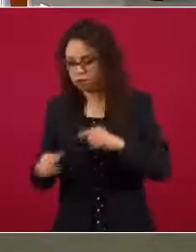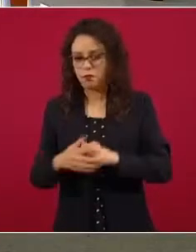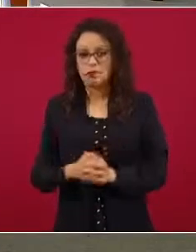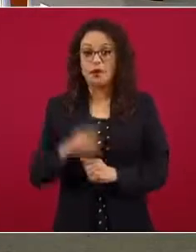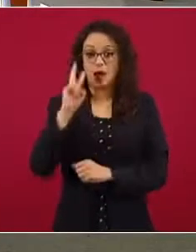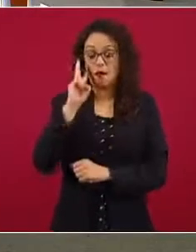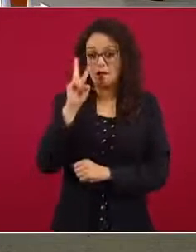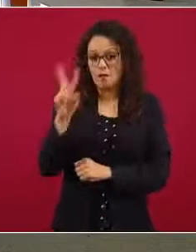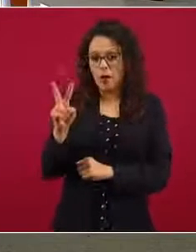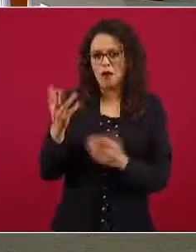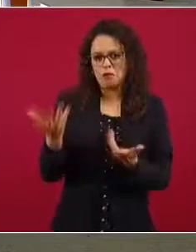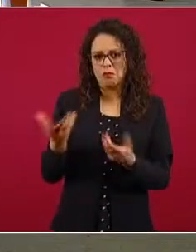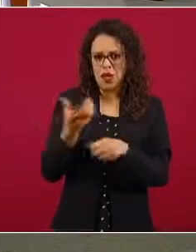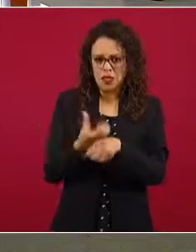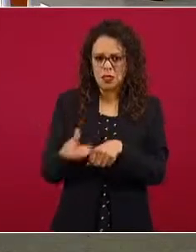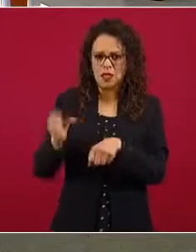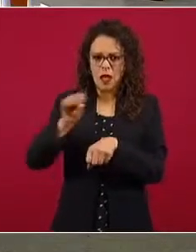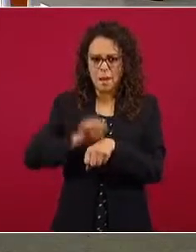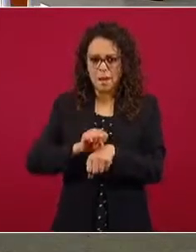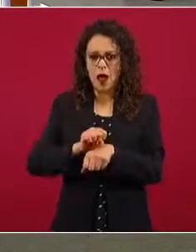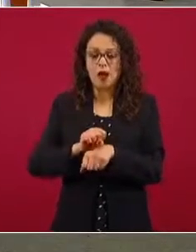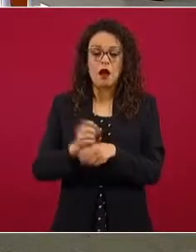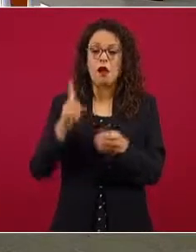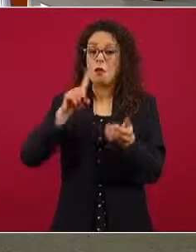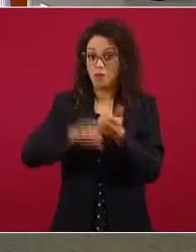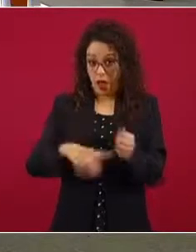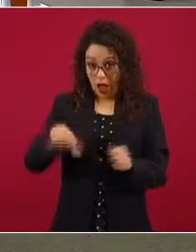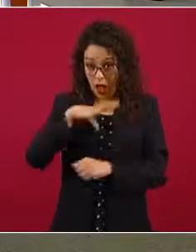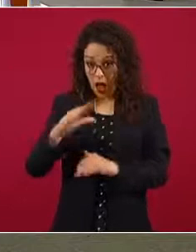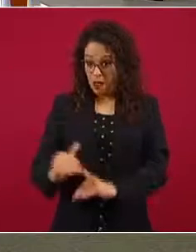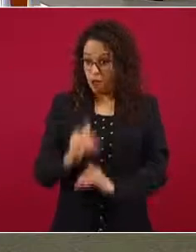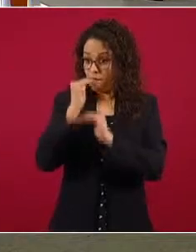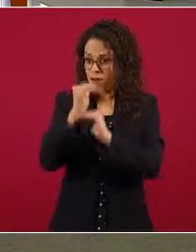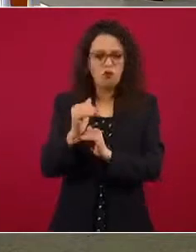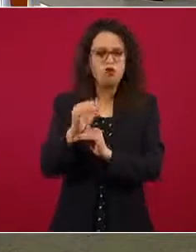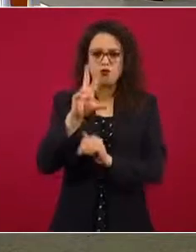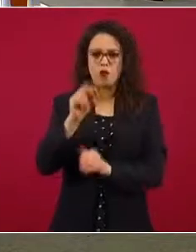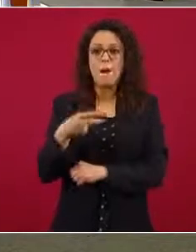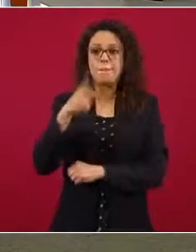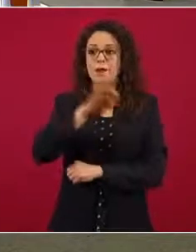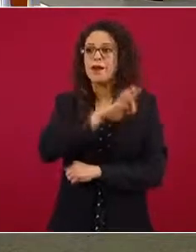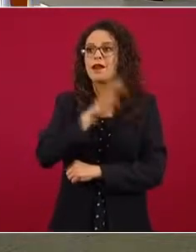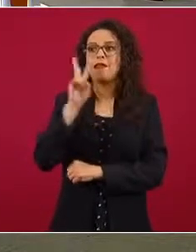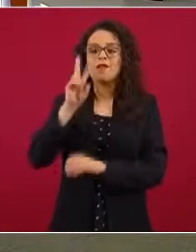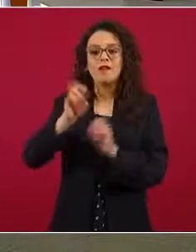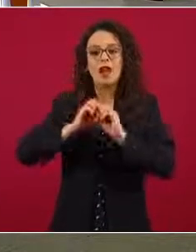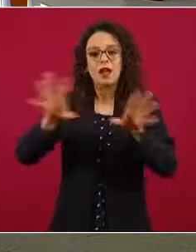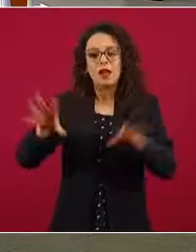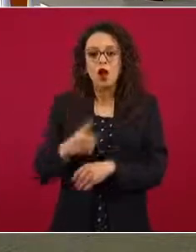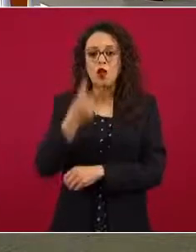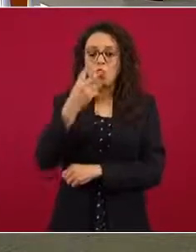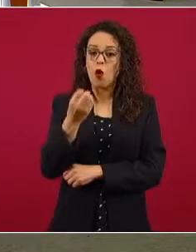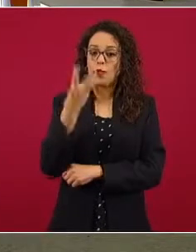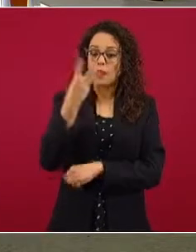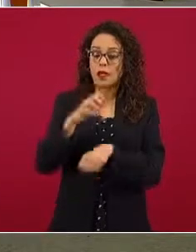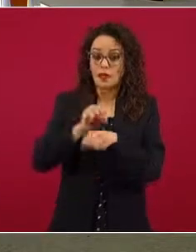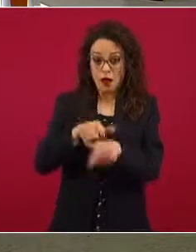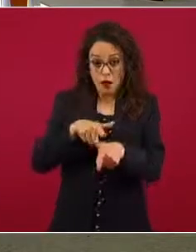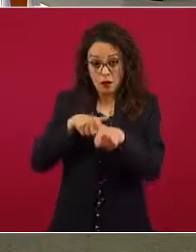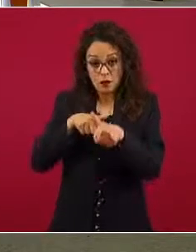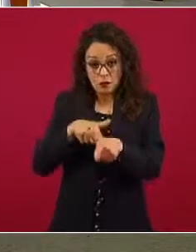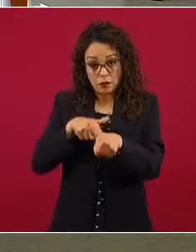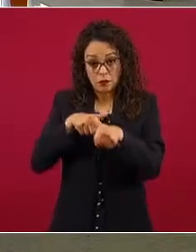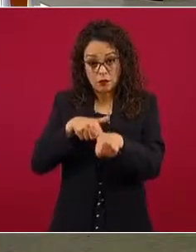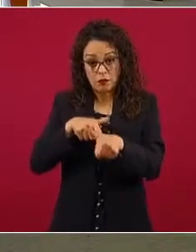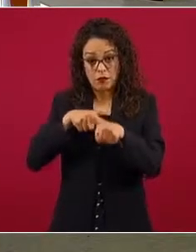semanas, no hay una cantidad fija para considerarlo, pero en general apreciativamente más de 2 o 3 semanas de una